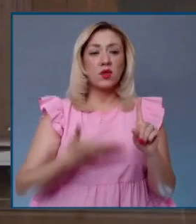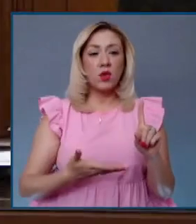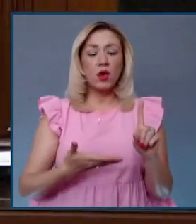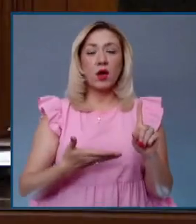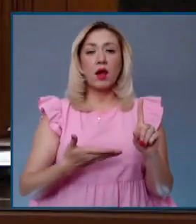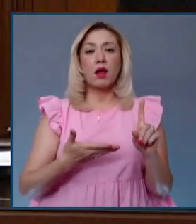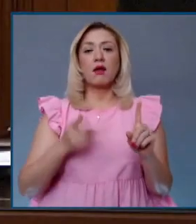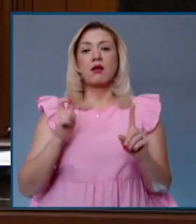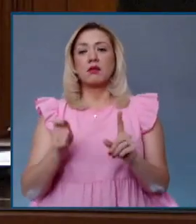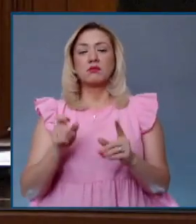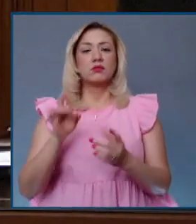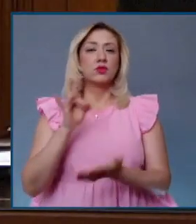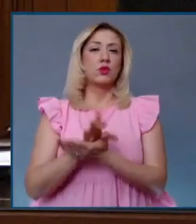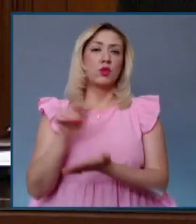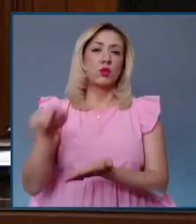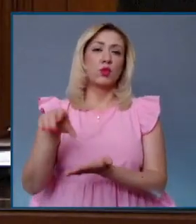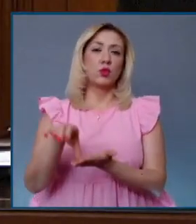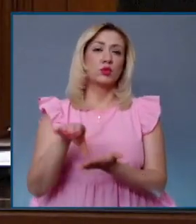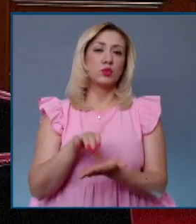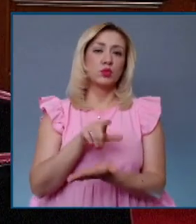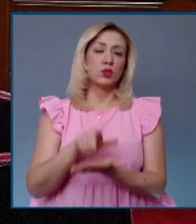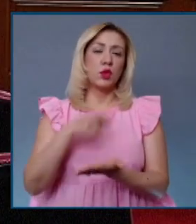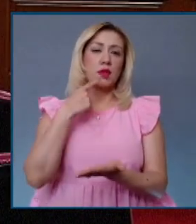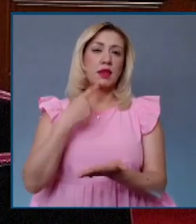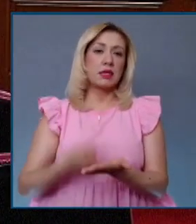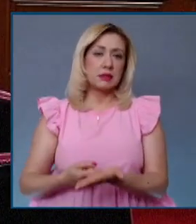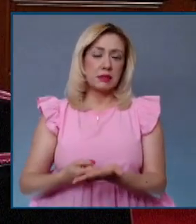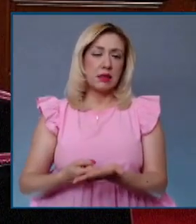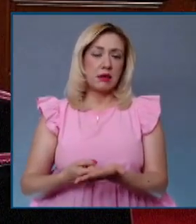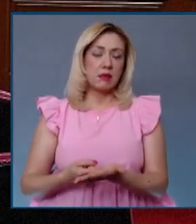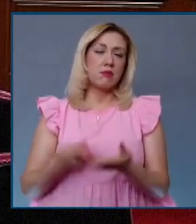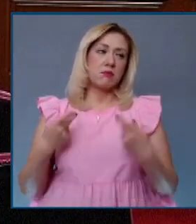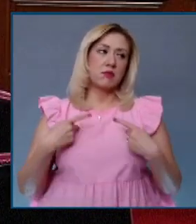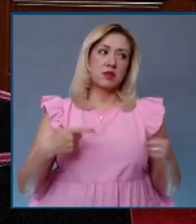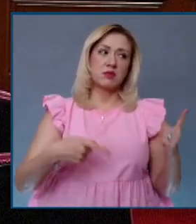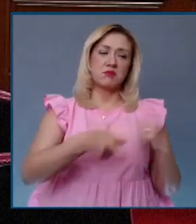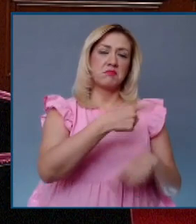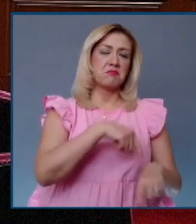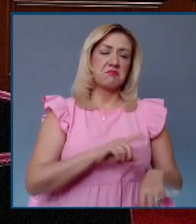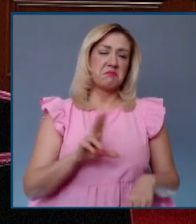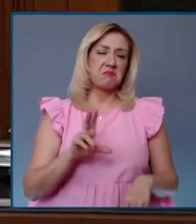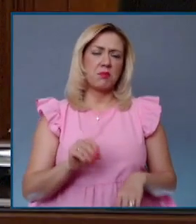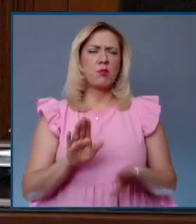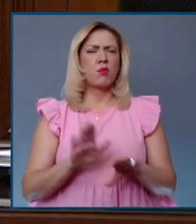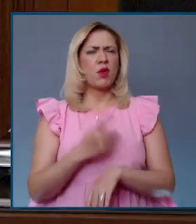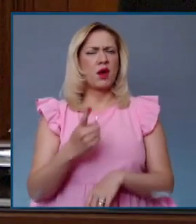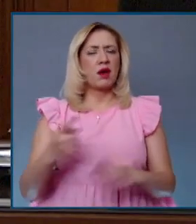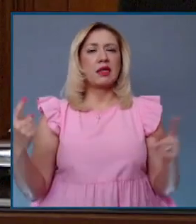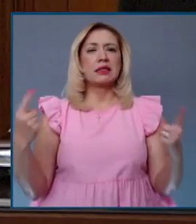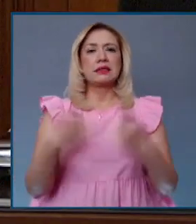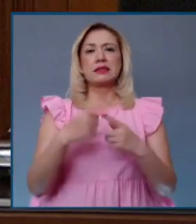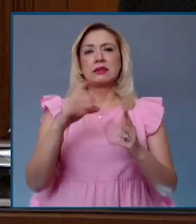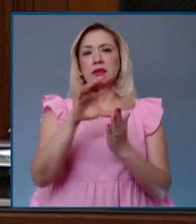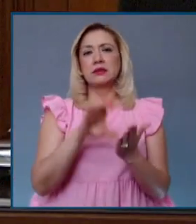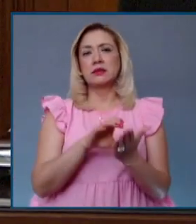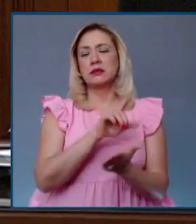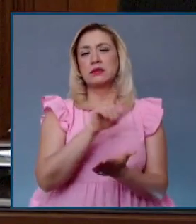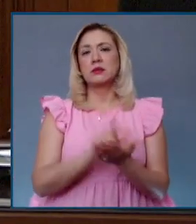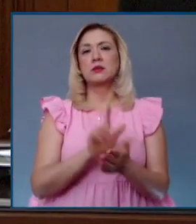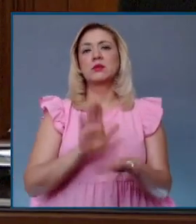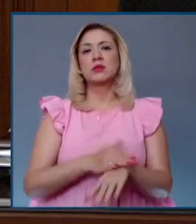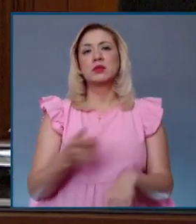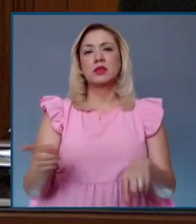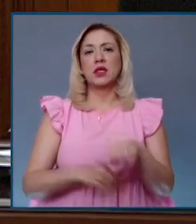Federal. Este criterio lo reiteró el Pleno al resolver una acción de inconstitucionalidad en la que invalidó el artículo 1,